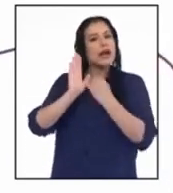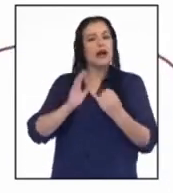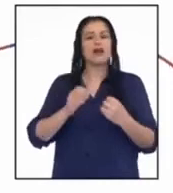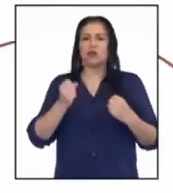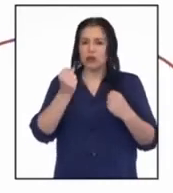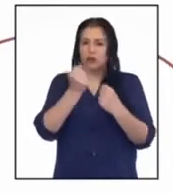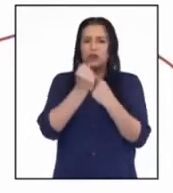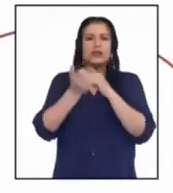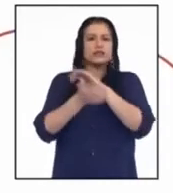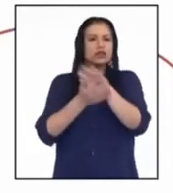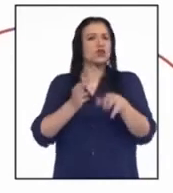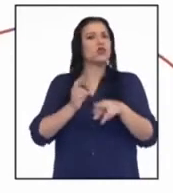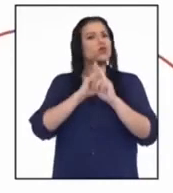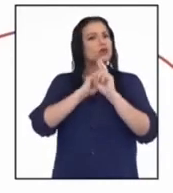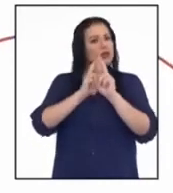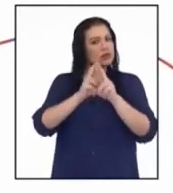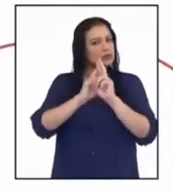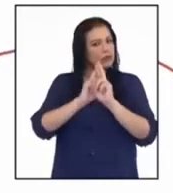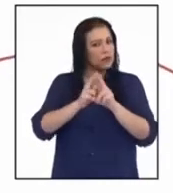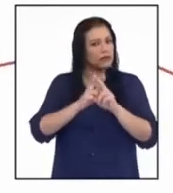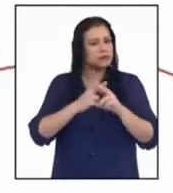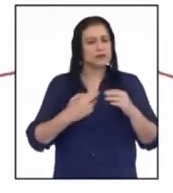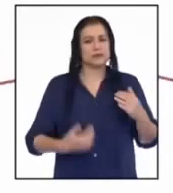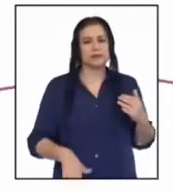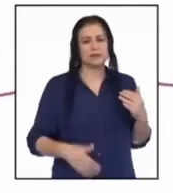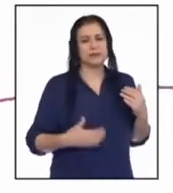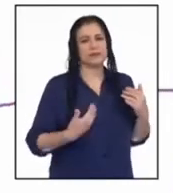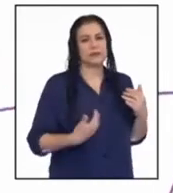los resultados.